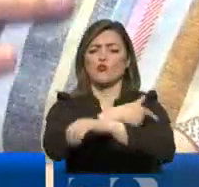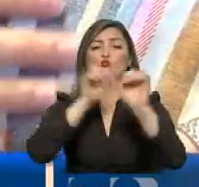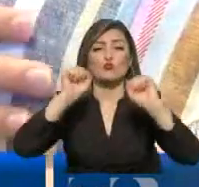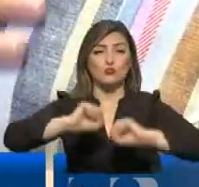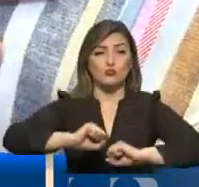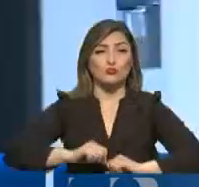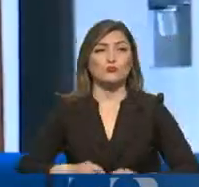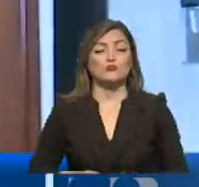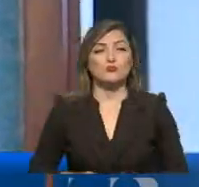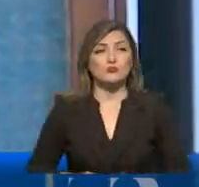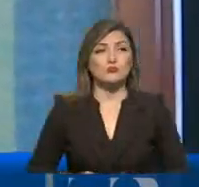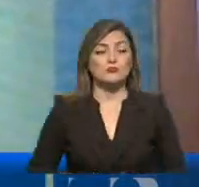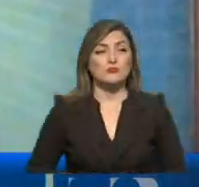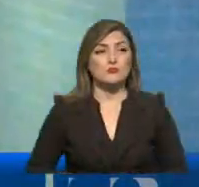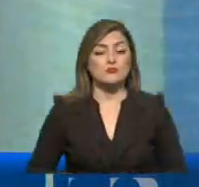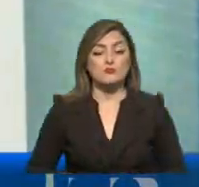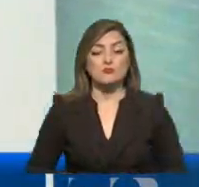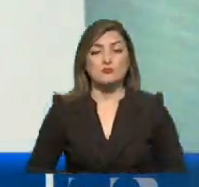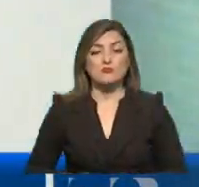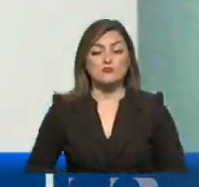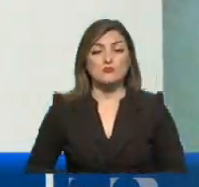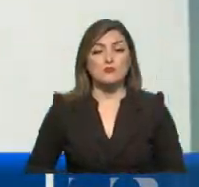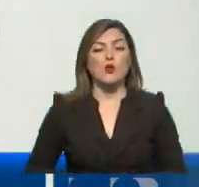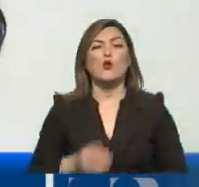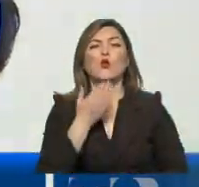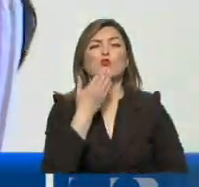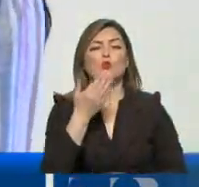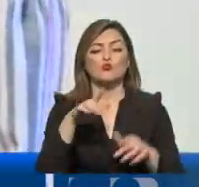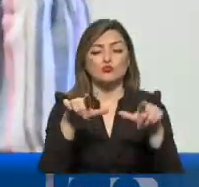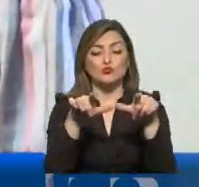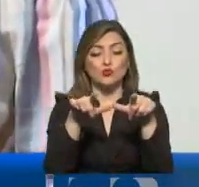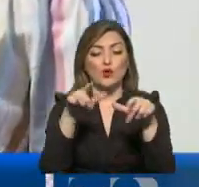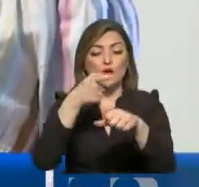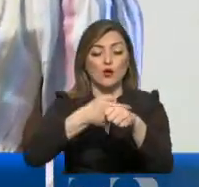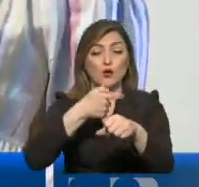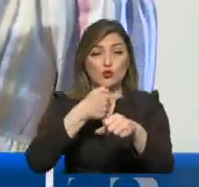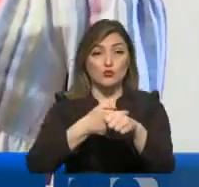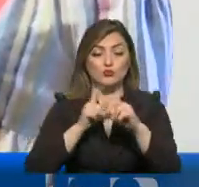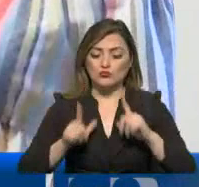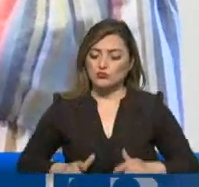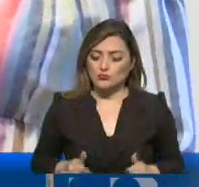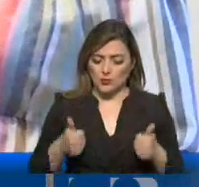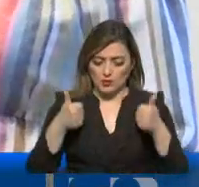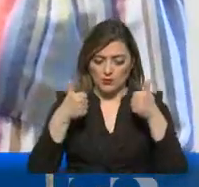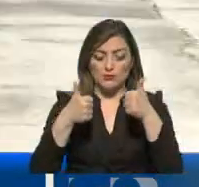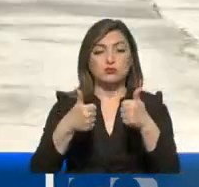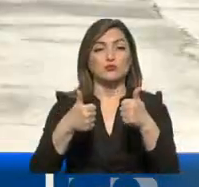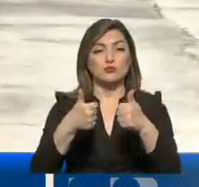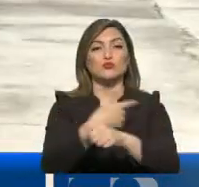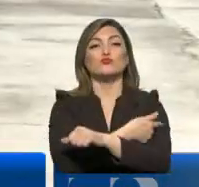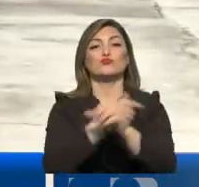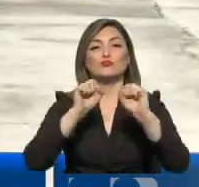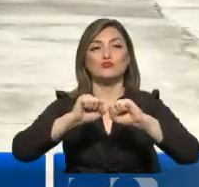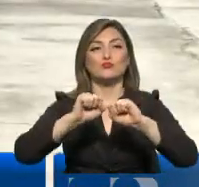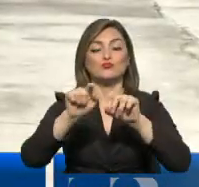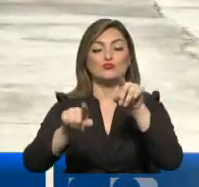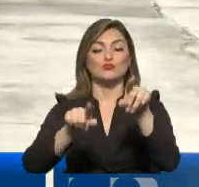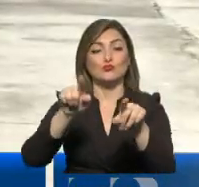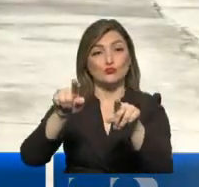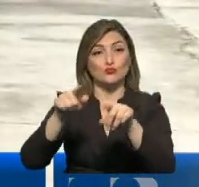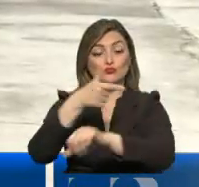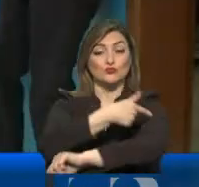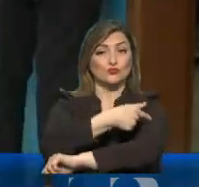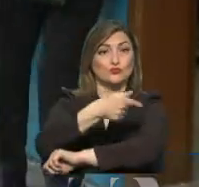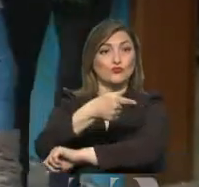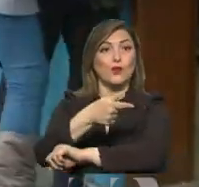les corresponda. Para ello deberán acudir con un certificado que especifique que gozan de buen estado de salud. Sin embargo, en algunos